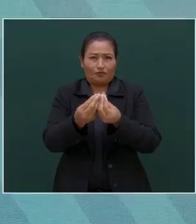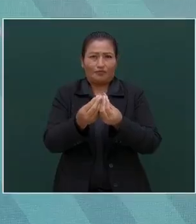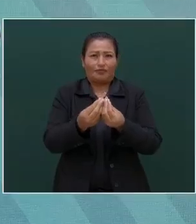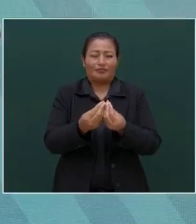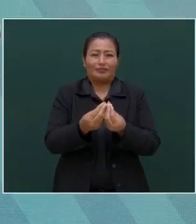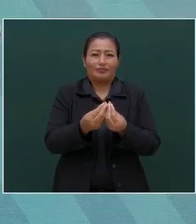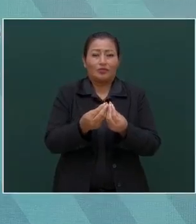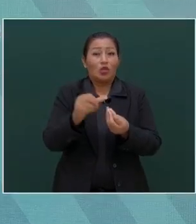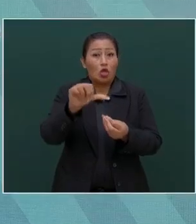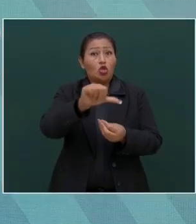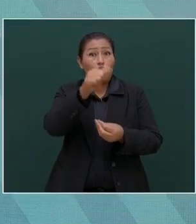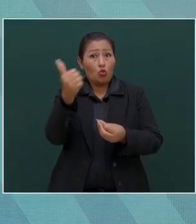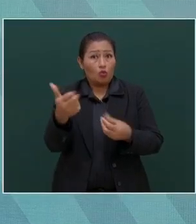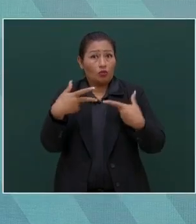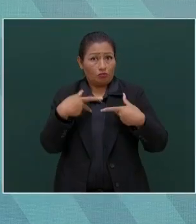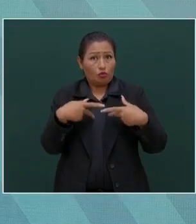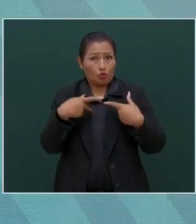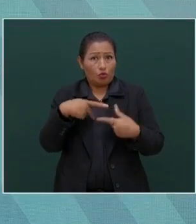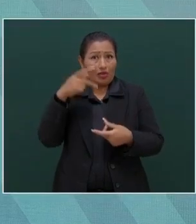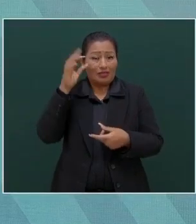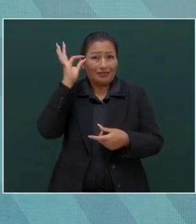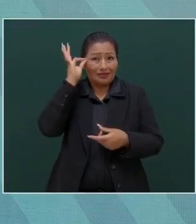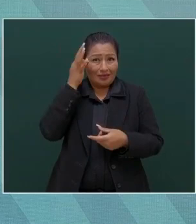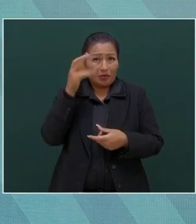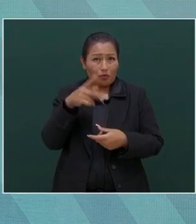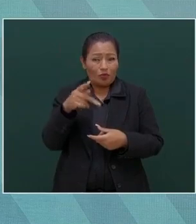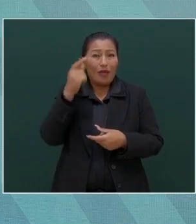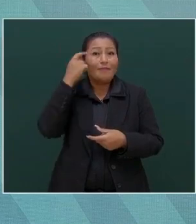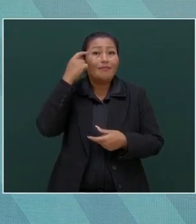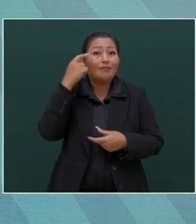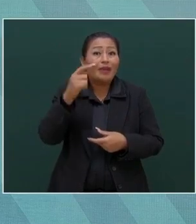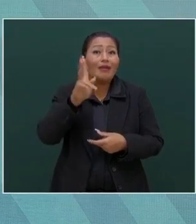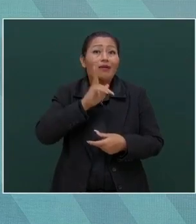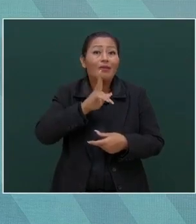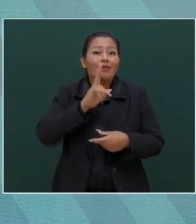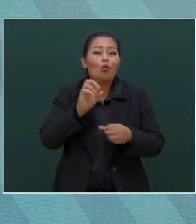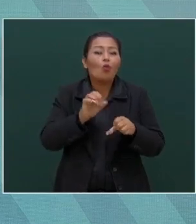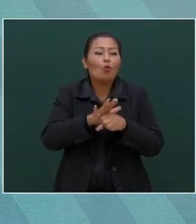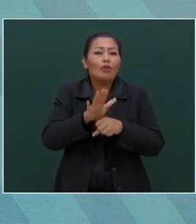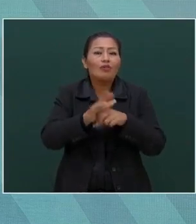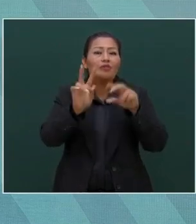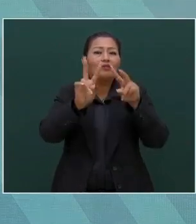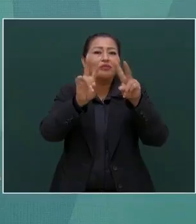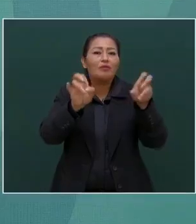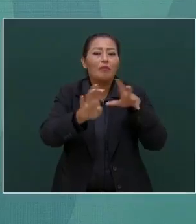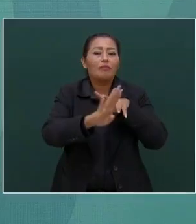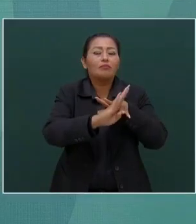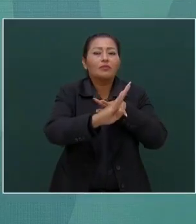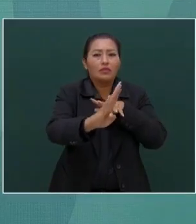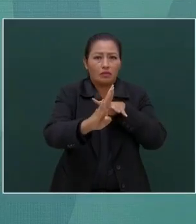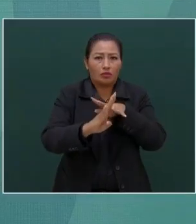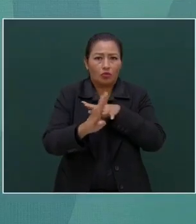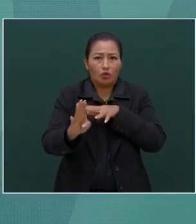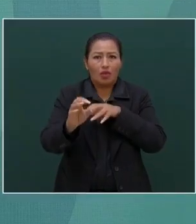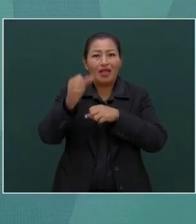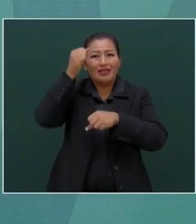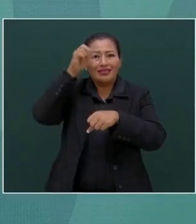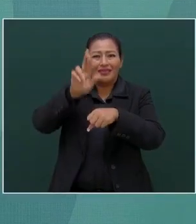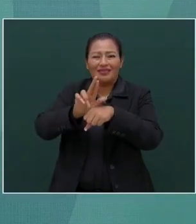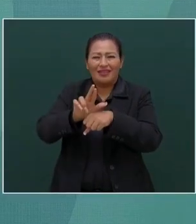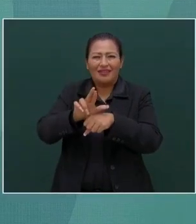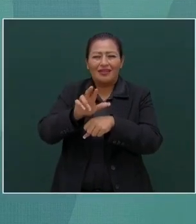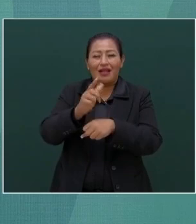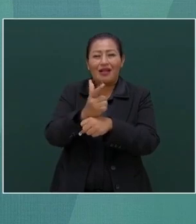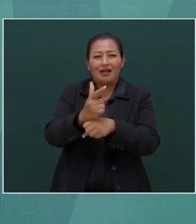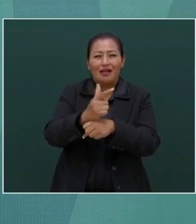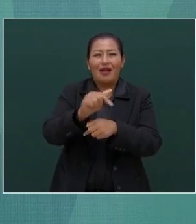otros servidores públicos para ver el tema migratorio, por ejemplo, la Secretaria Alicia